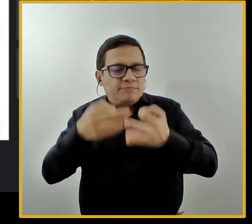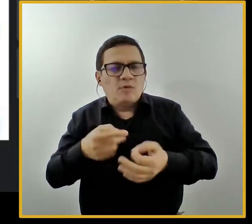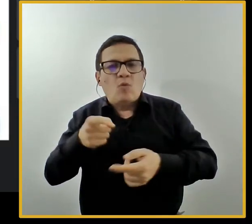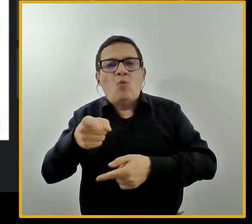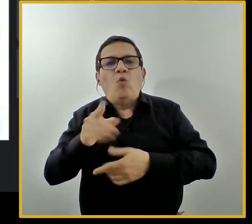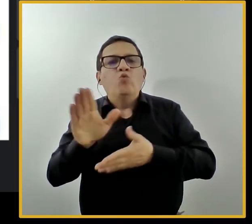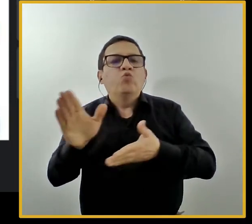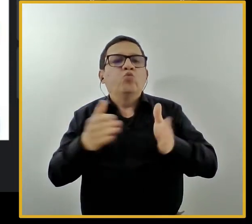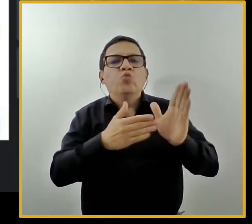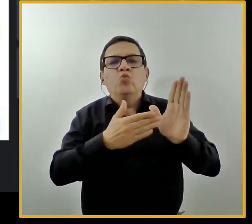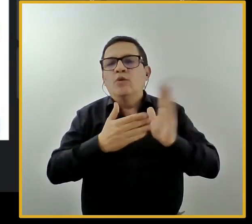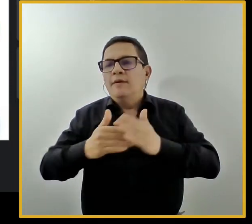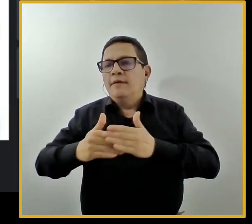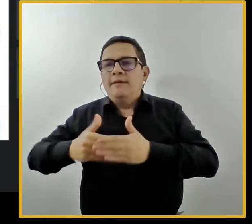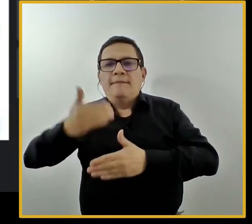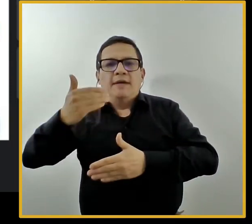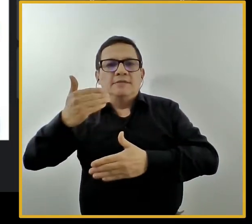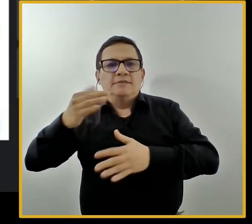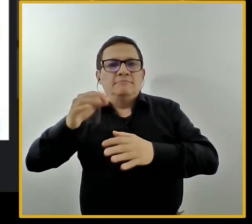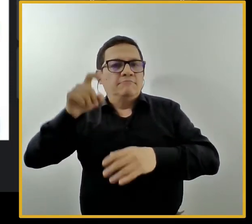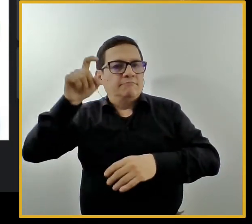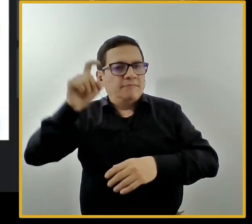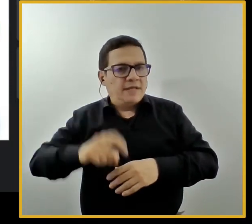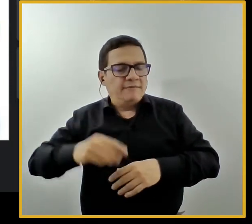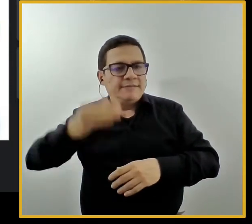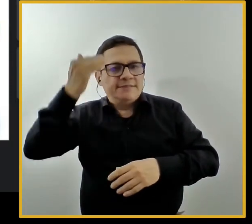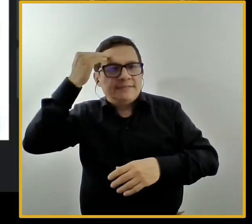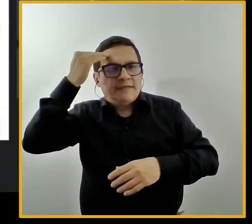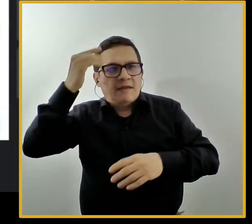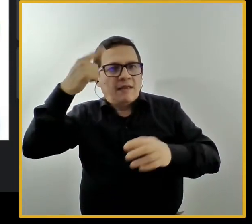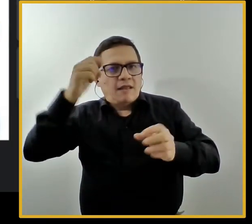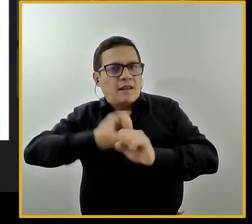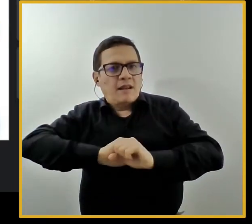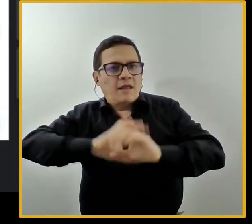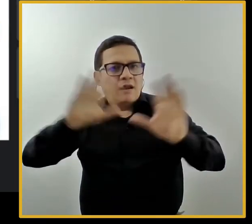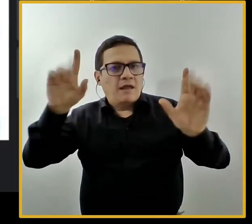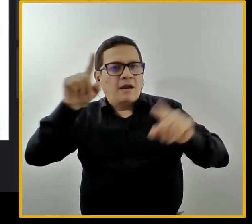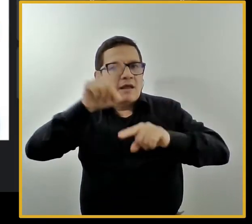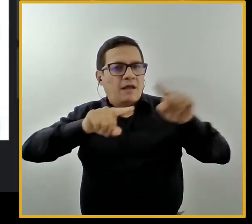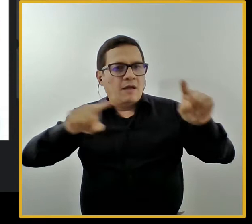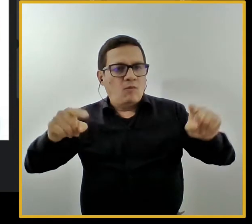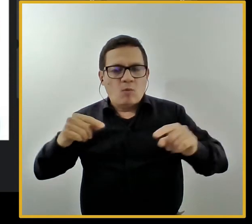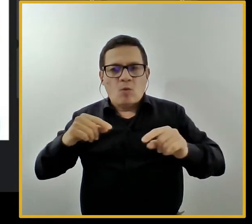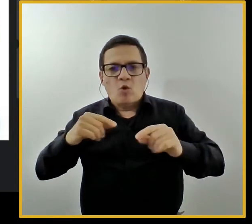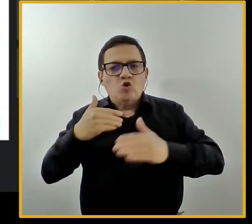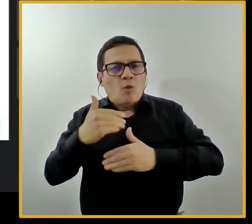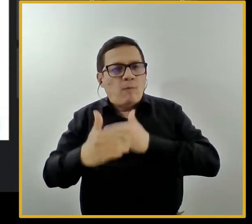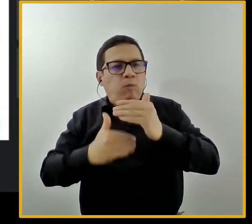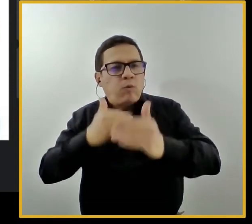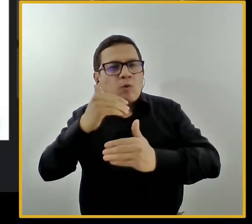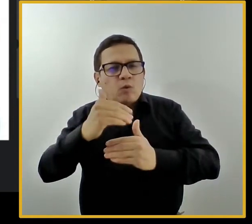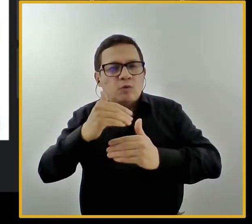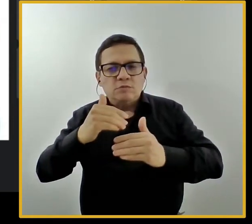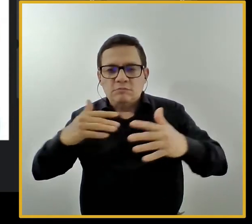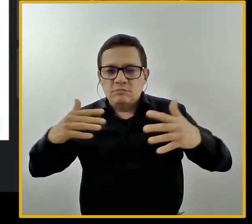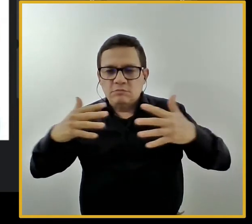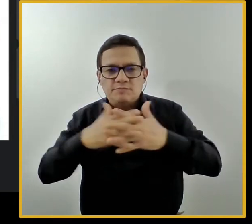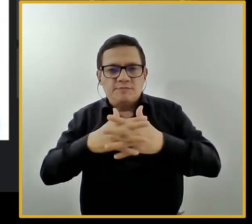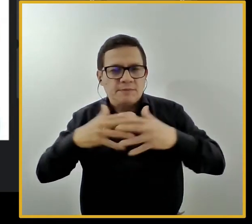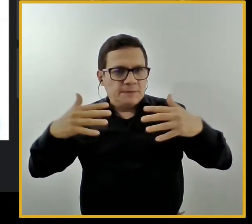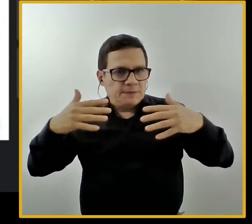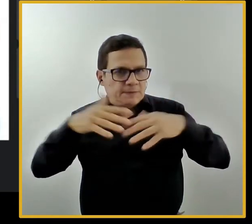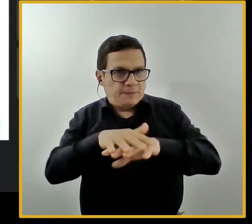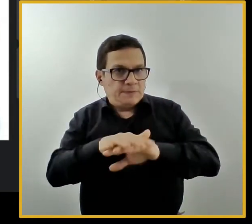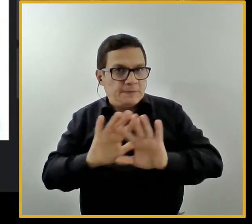que vamos a comenzar, pues debemos de tener allí mucha claridad acerca de algunos procesos de integración,